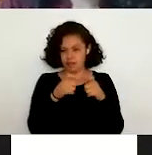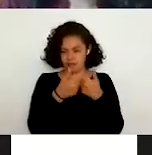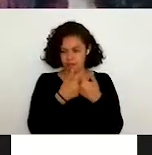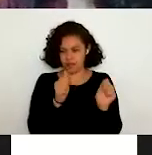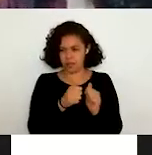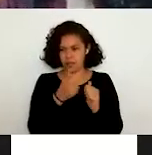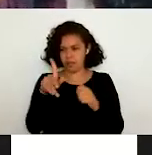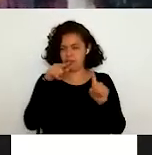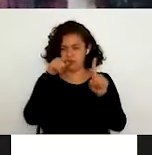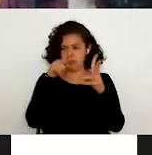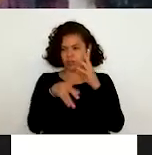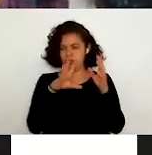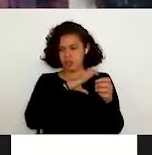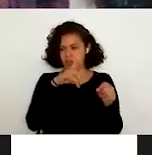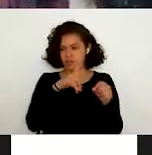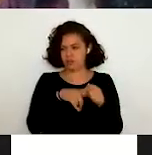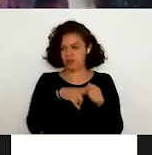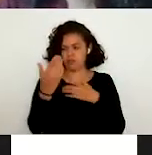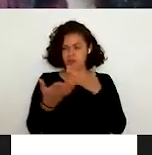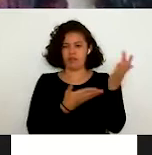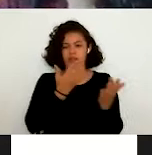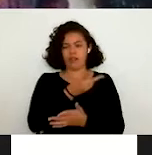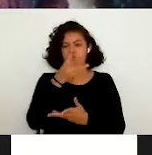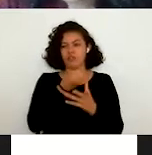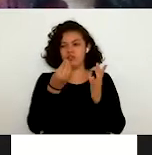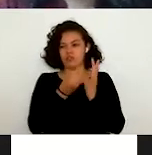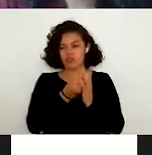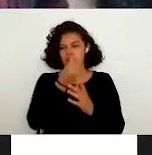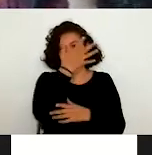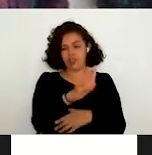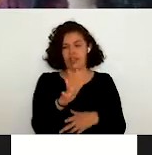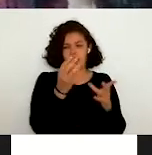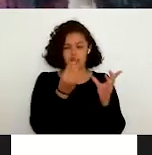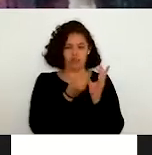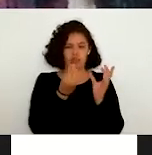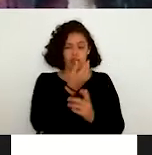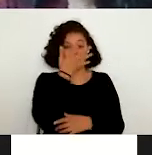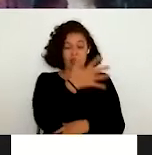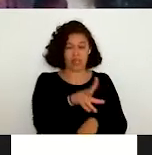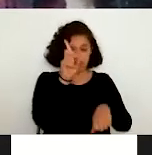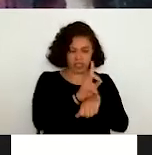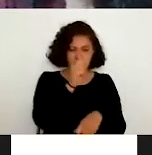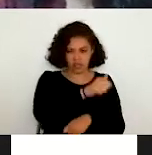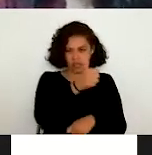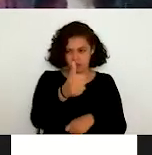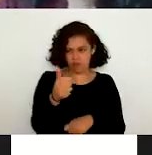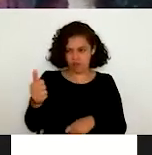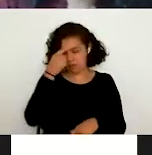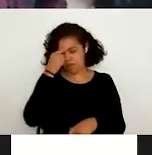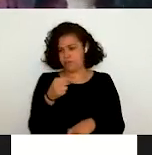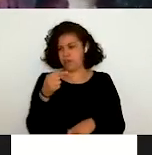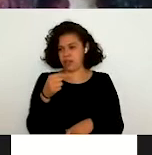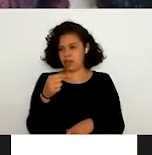objetivo específico, es ofrecer 2 cursos de 10 clases cada uno para al menos